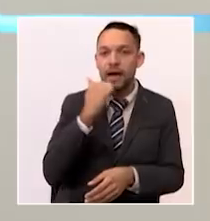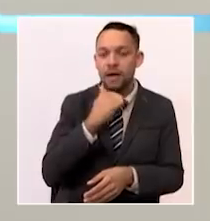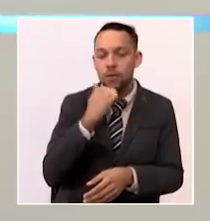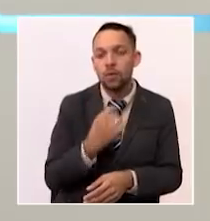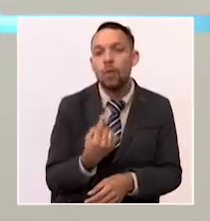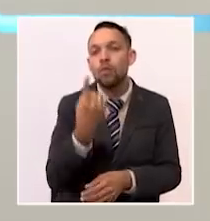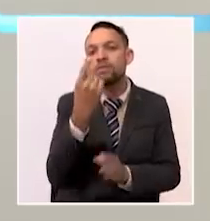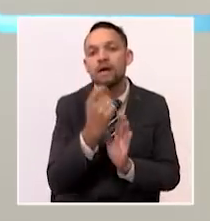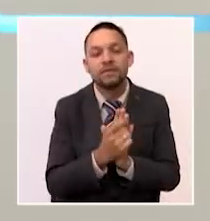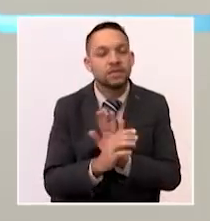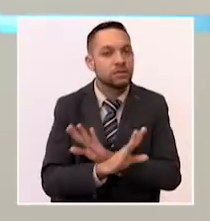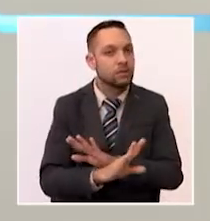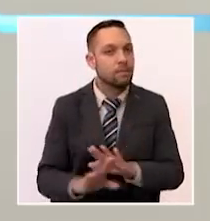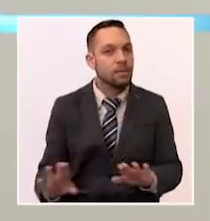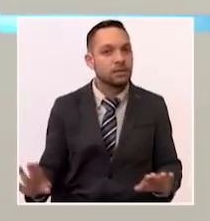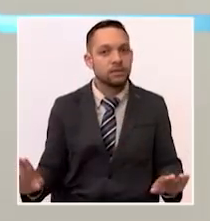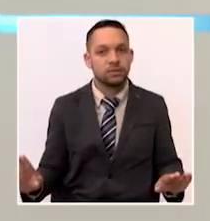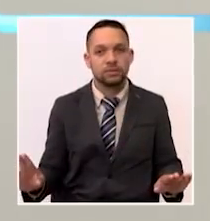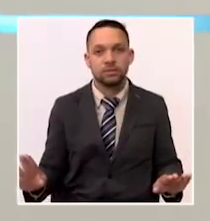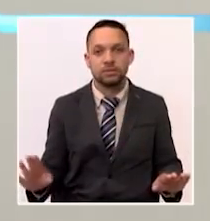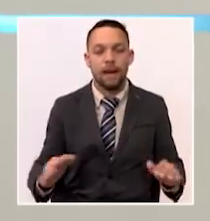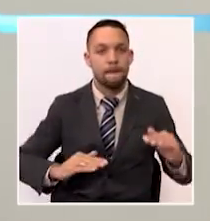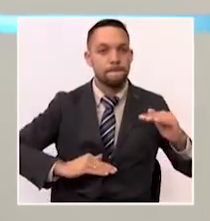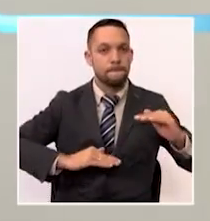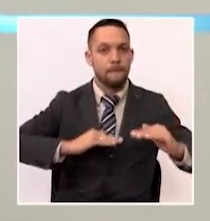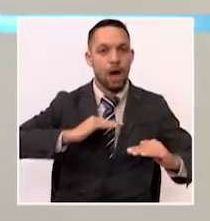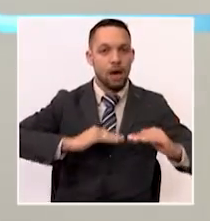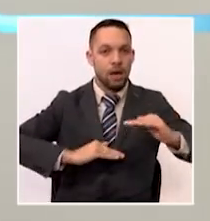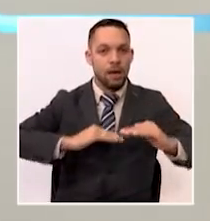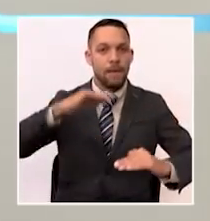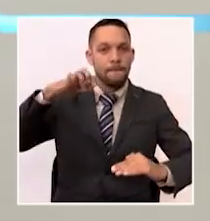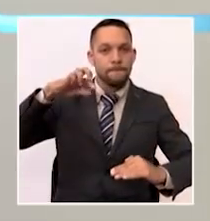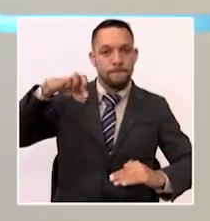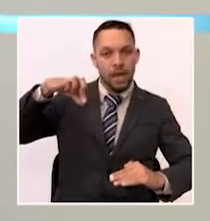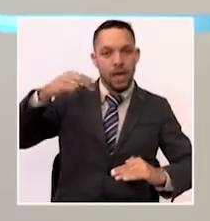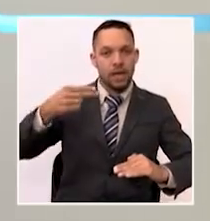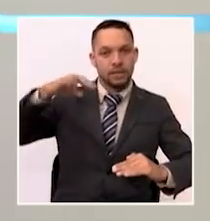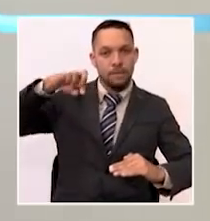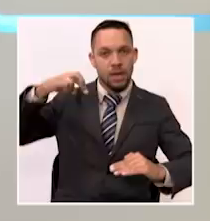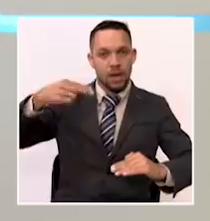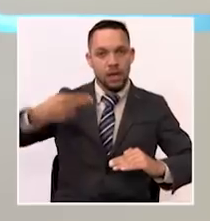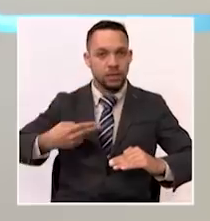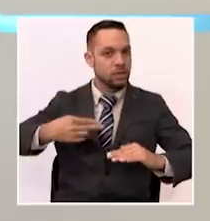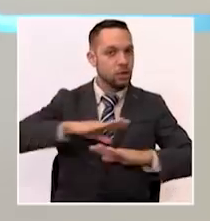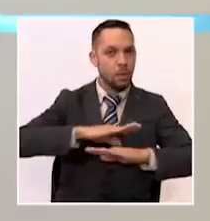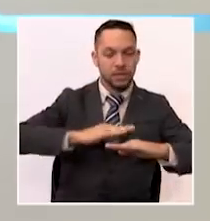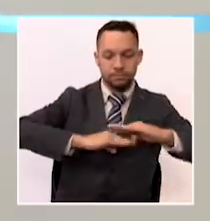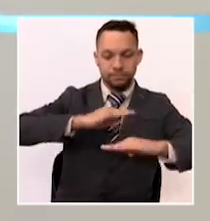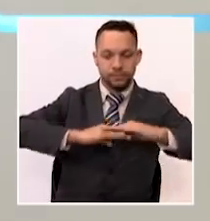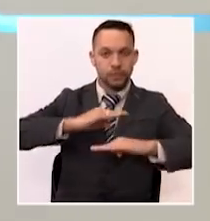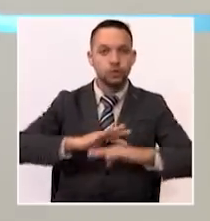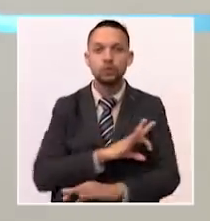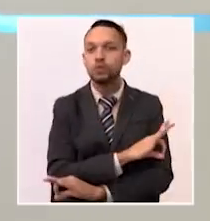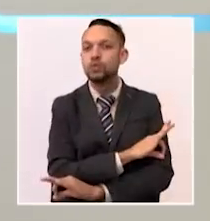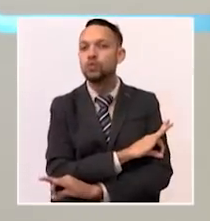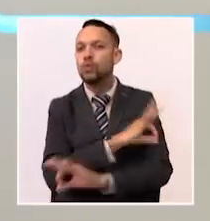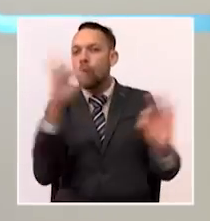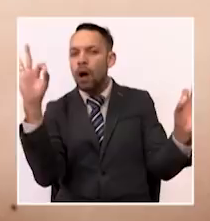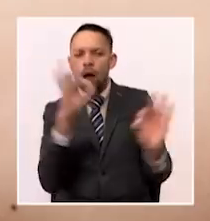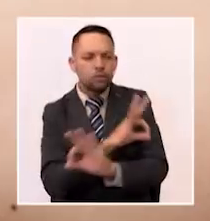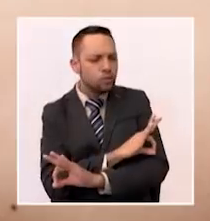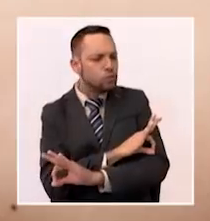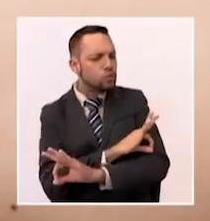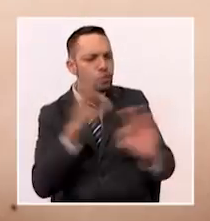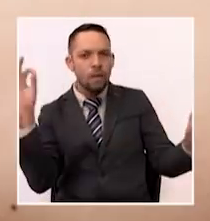utilizamos únicamente para volver ese pH a su normalidad y mejorar los síntomas que tiene la paciente, pero nunca deben utilizarse jabones íntimos